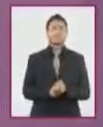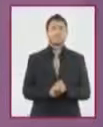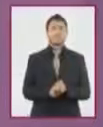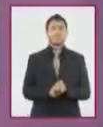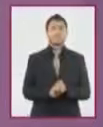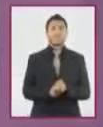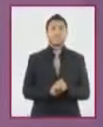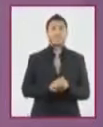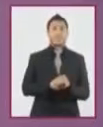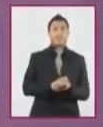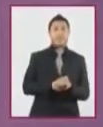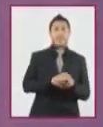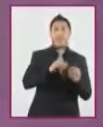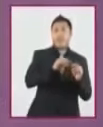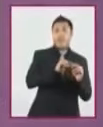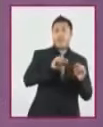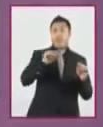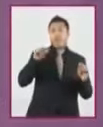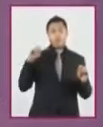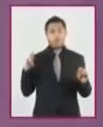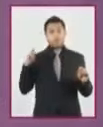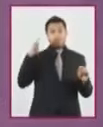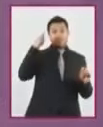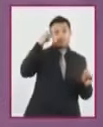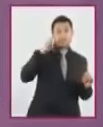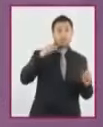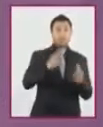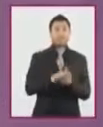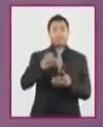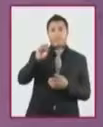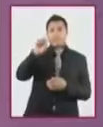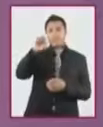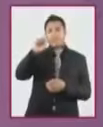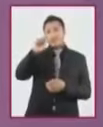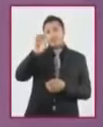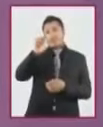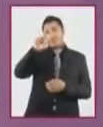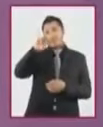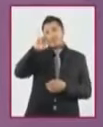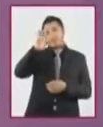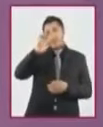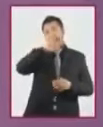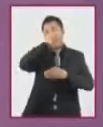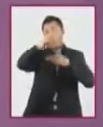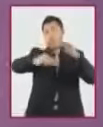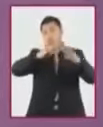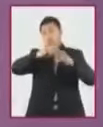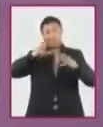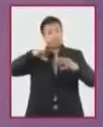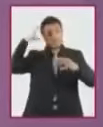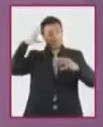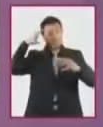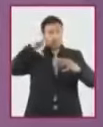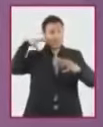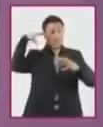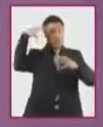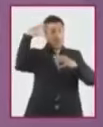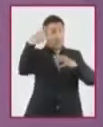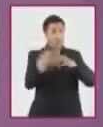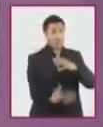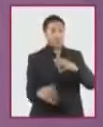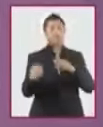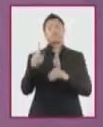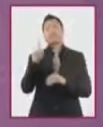el desplazamiento de un avión, un satélite alrededor de nuestro planeta, el movimiento del agua en